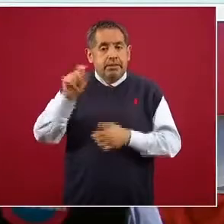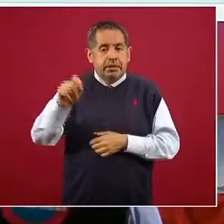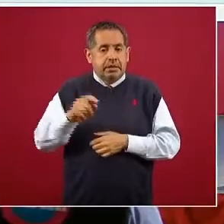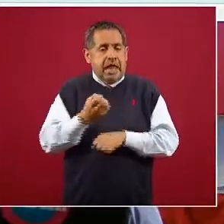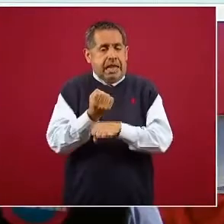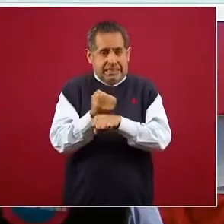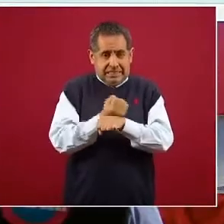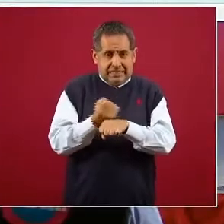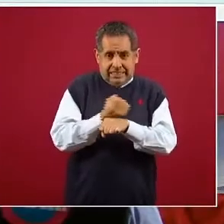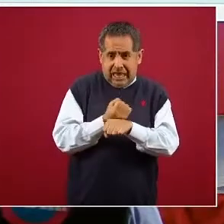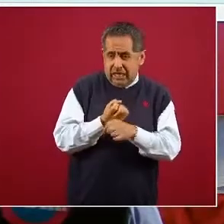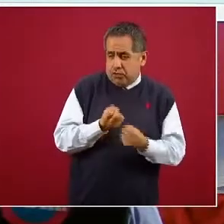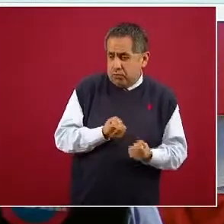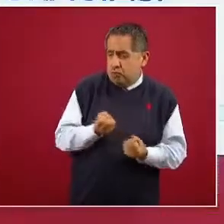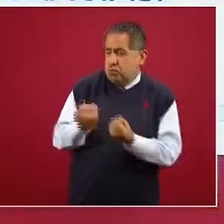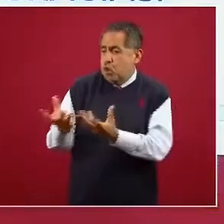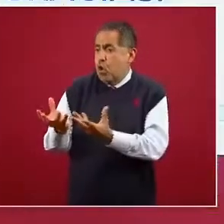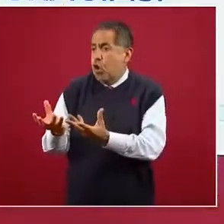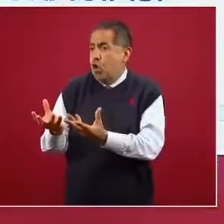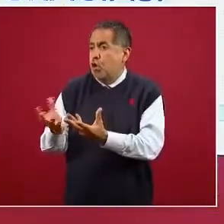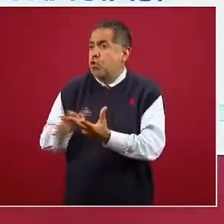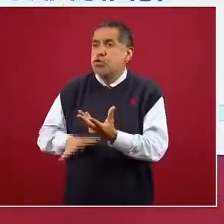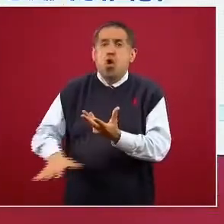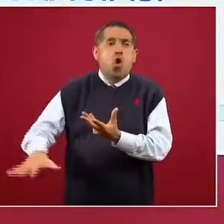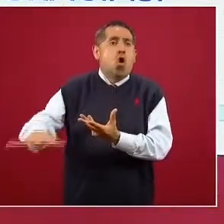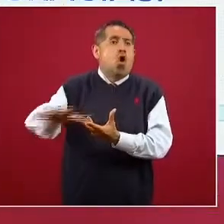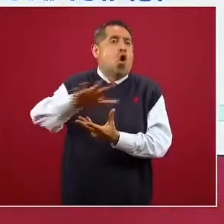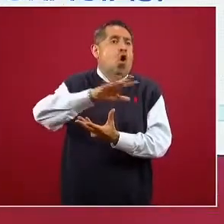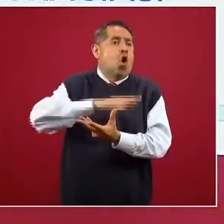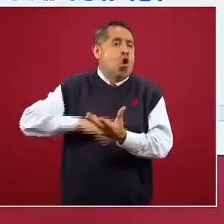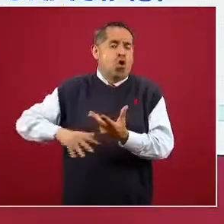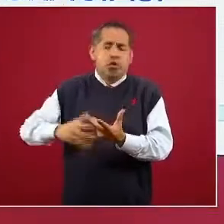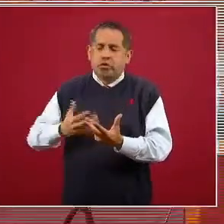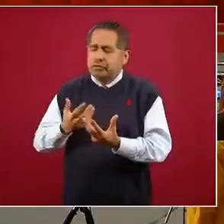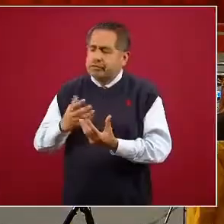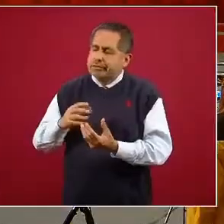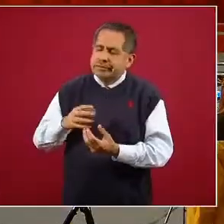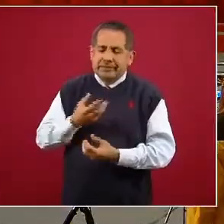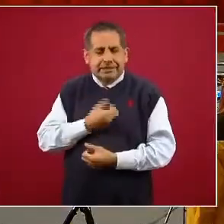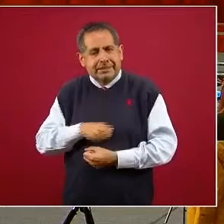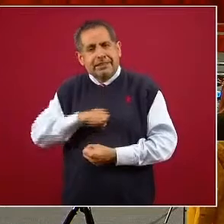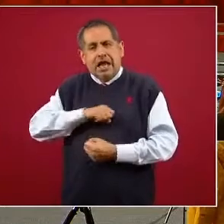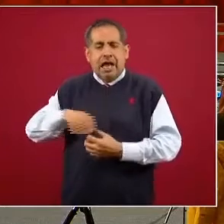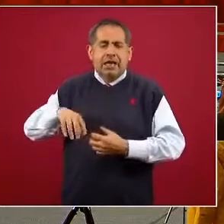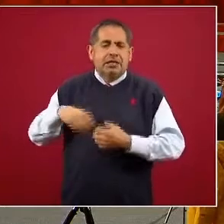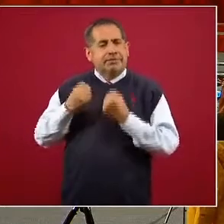dona sangre para que el mundo sea un lugar más saludable, yo agradezco su atención.